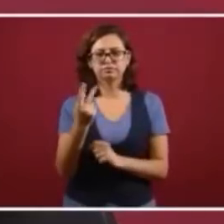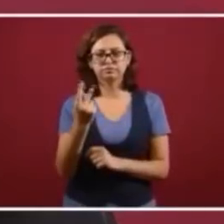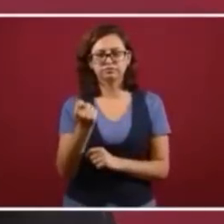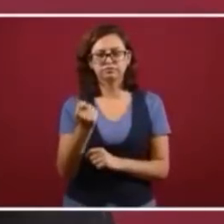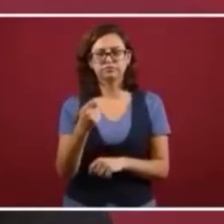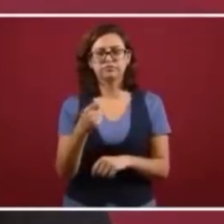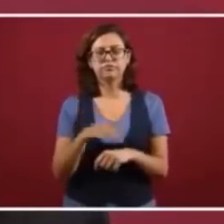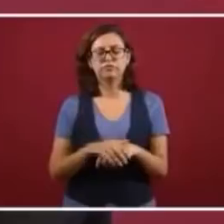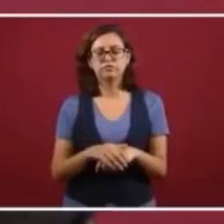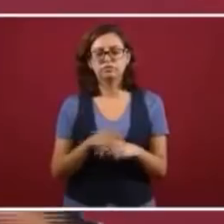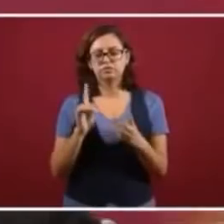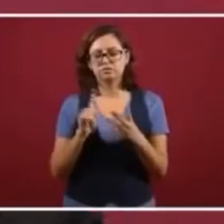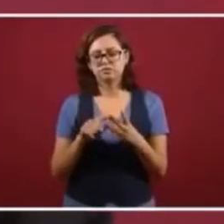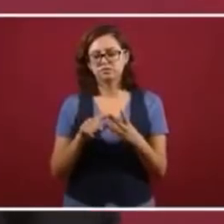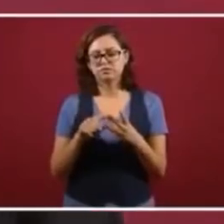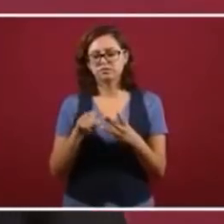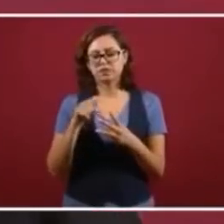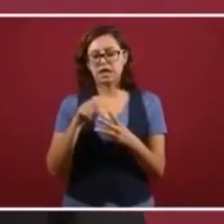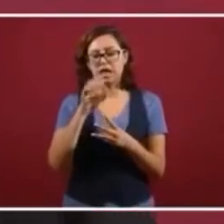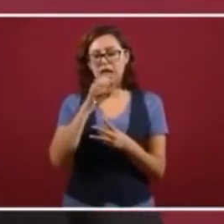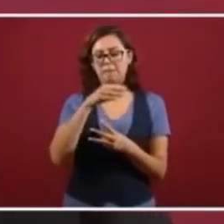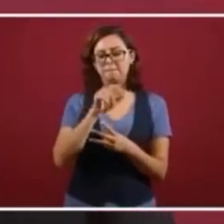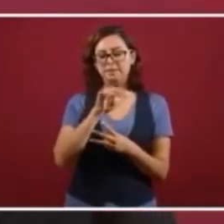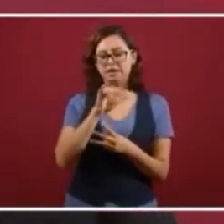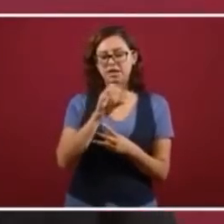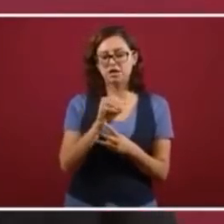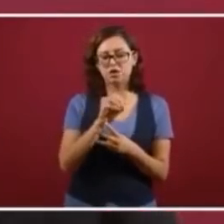Emilio Azcárraga y dos funcionarios más,